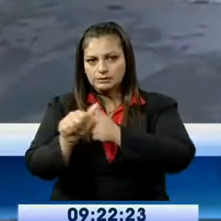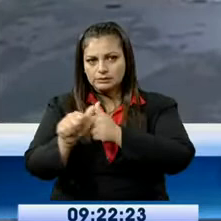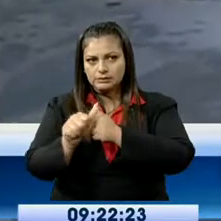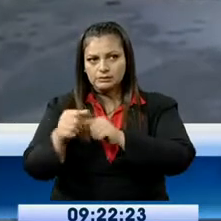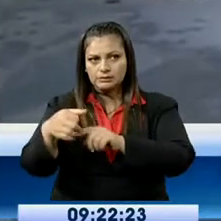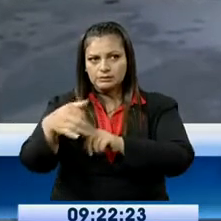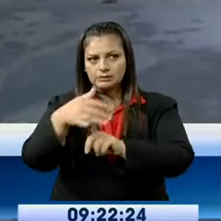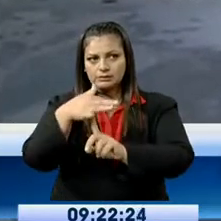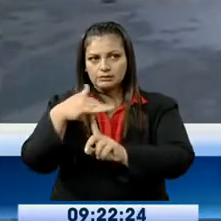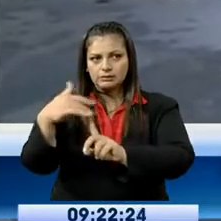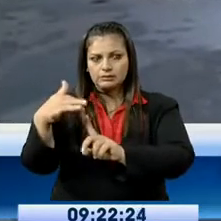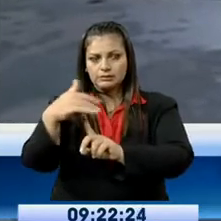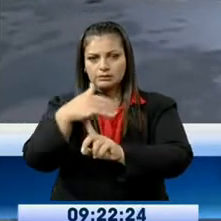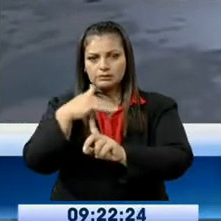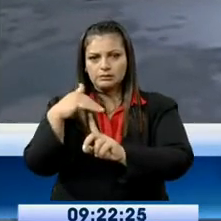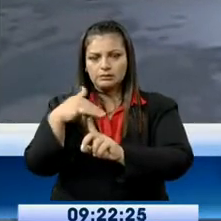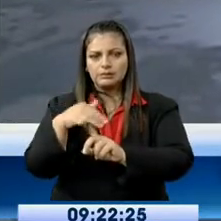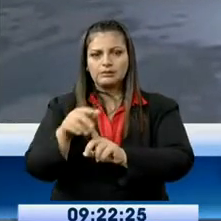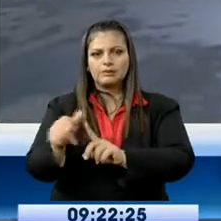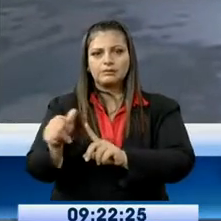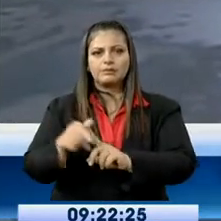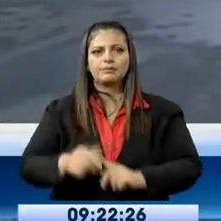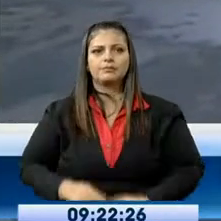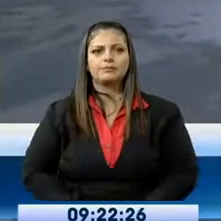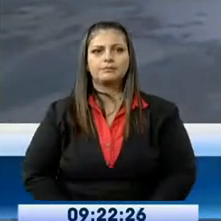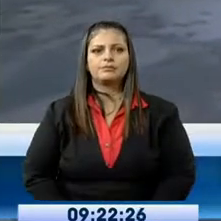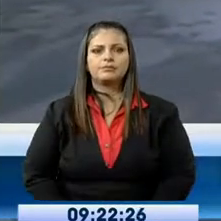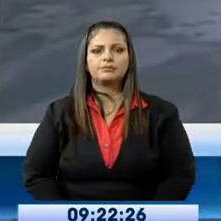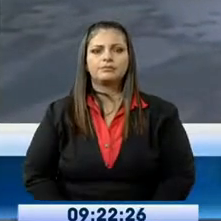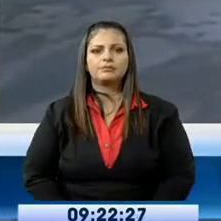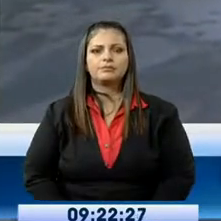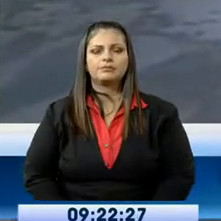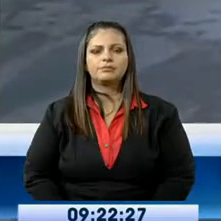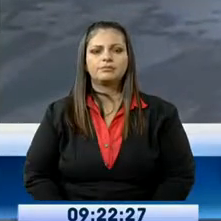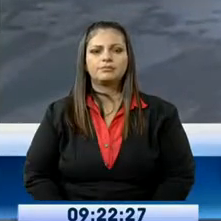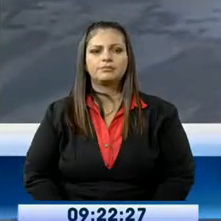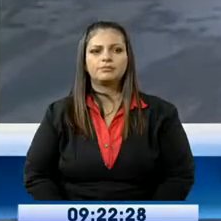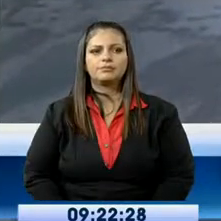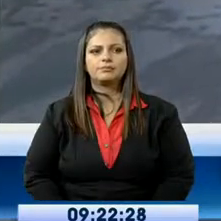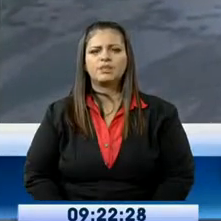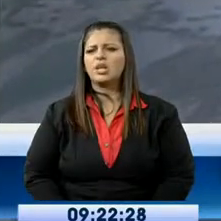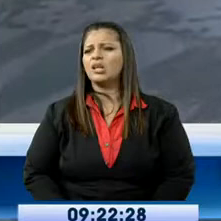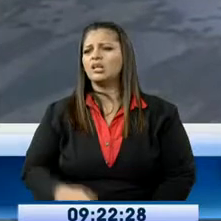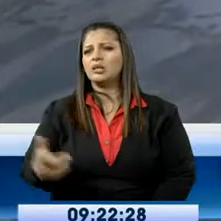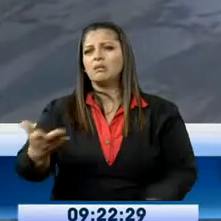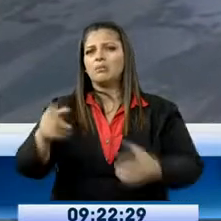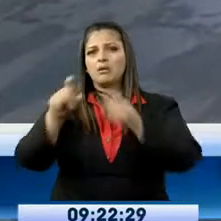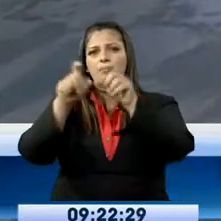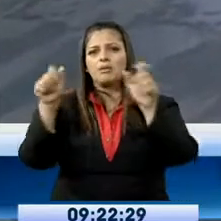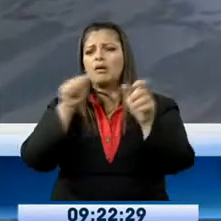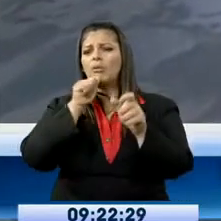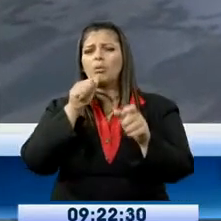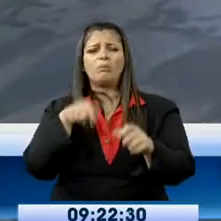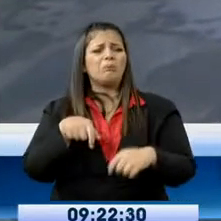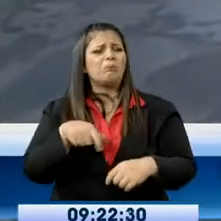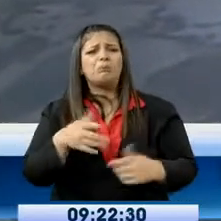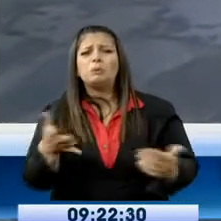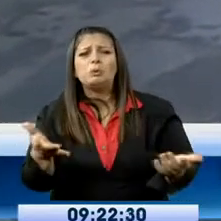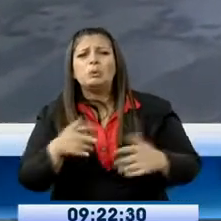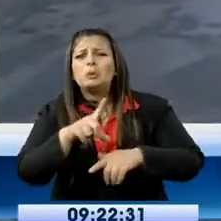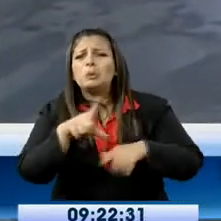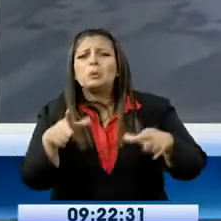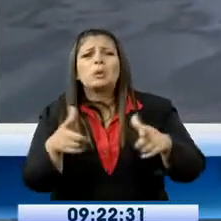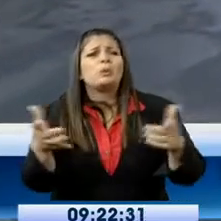participa en Mejoremos Nuestro Parque, ¿no? Ya, para que no se vayan a perder por si acaso y digan, no sé dónde es. Estamos en Lotes de la